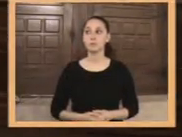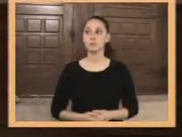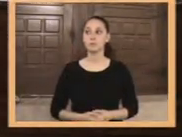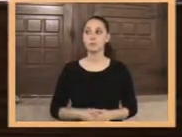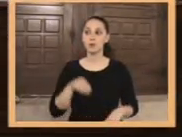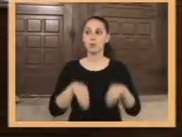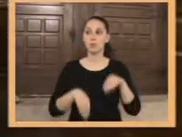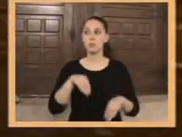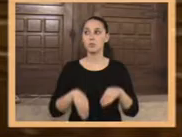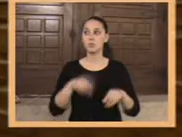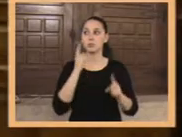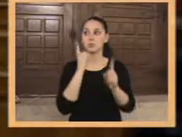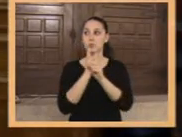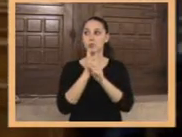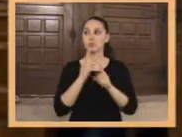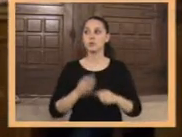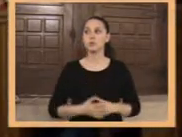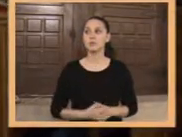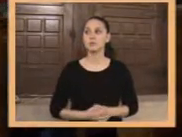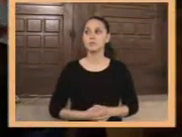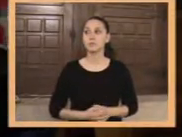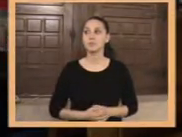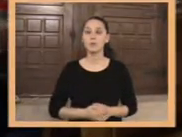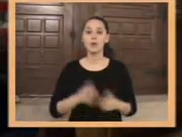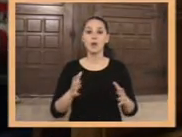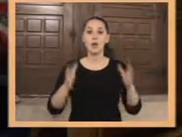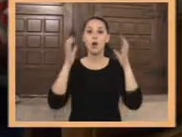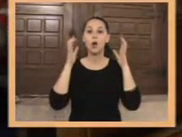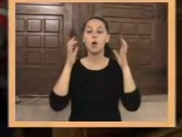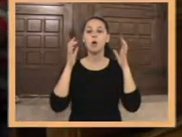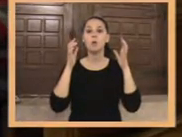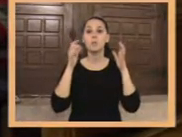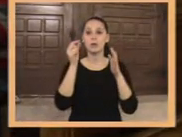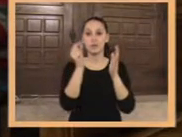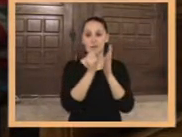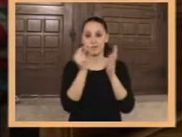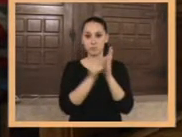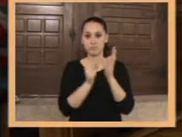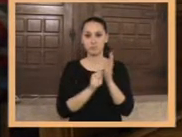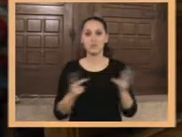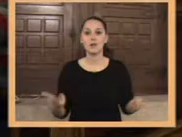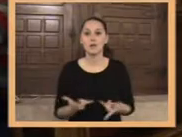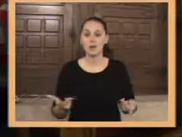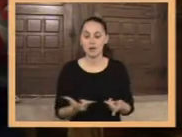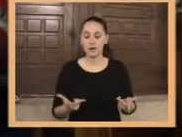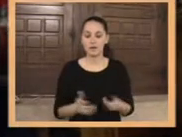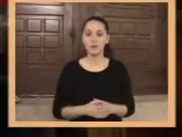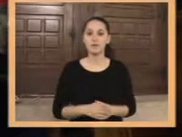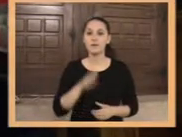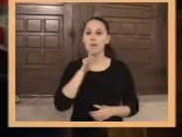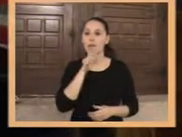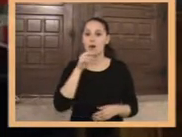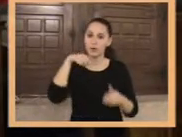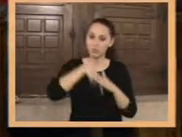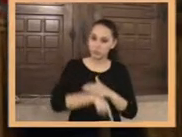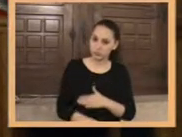En contra. Bien, pues aprueba la urgencia y vamos a pasar al fondo de la cuestión. Tiene la palabra de nuevo el señor portavoz